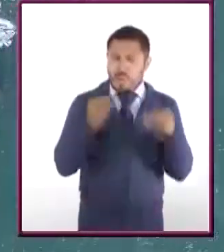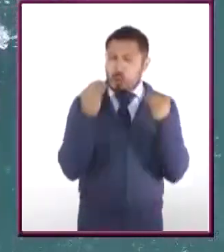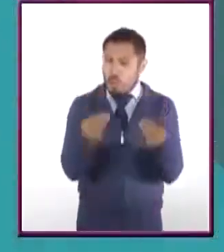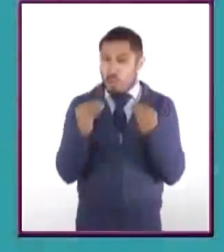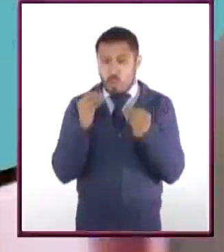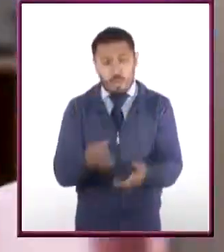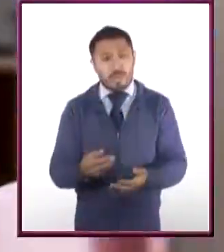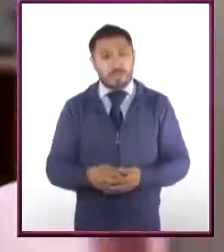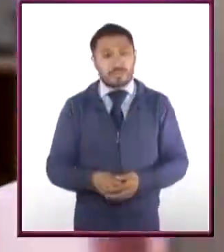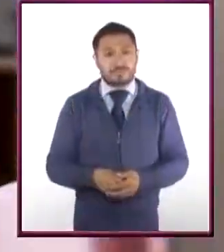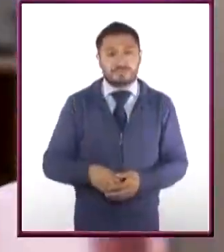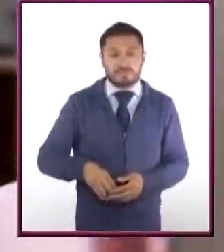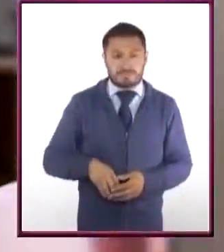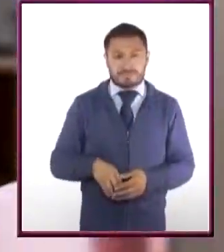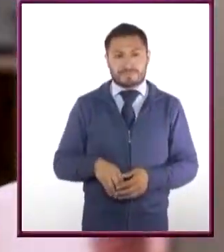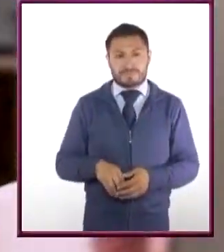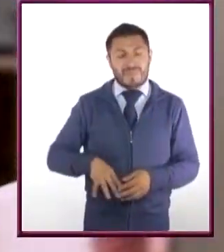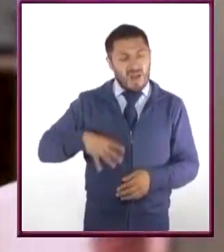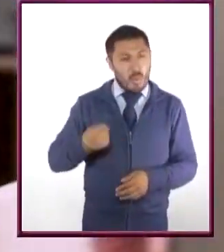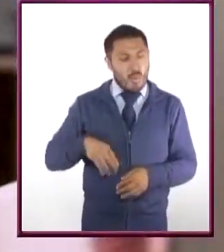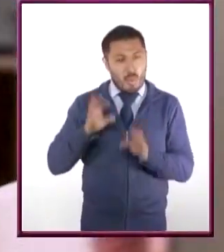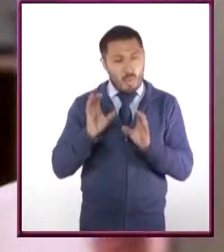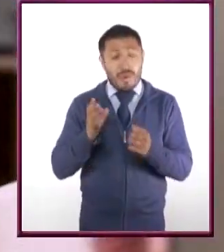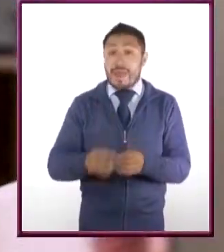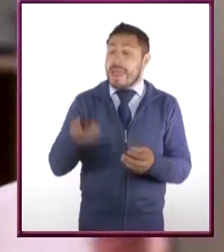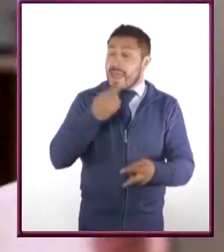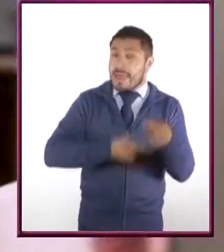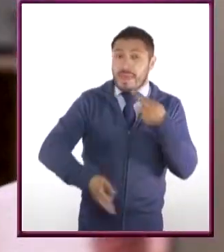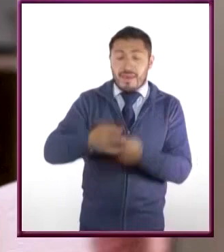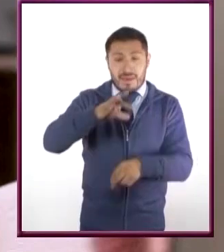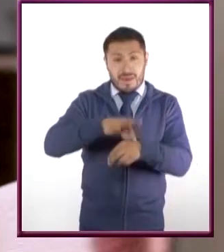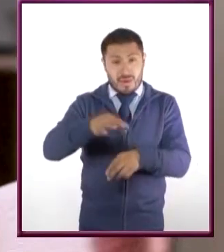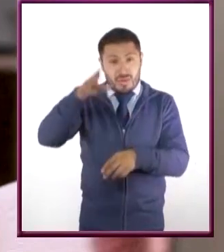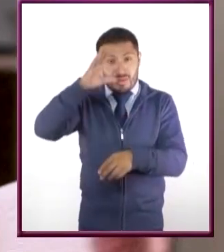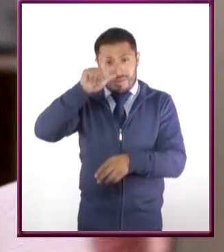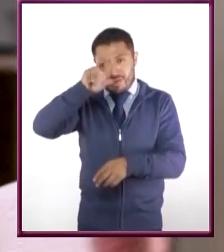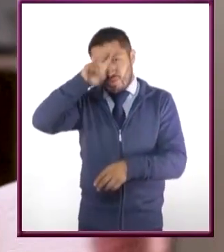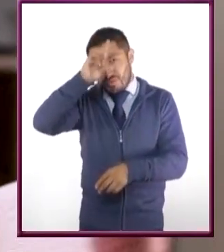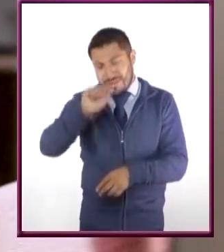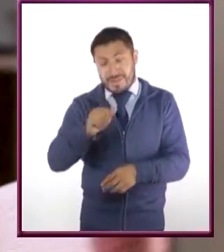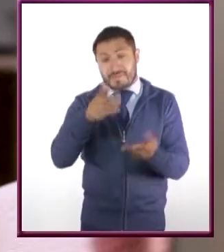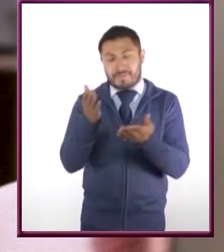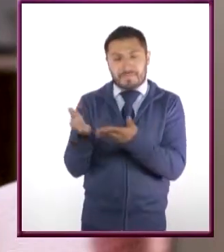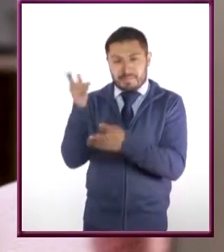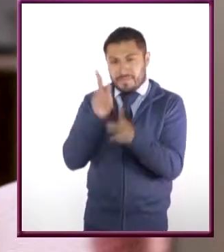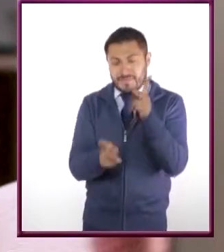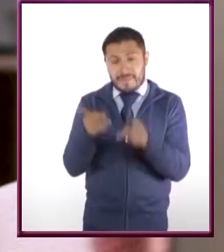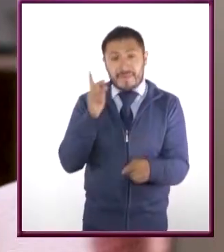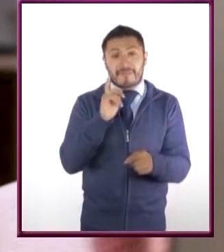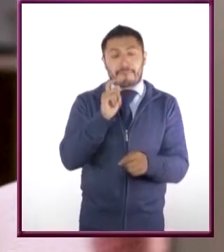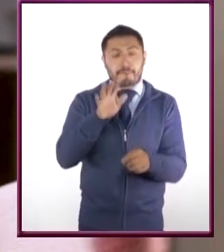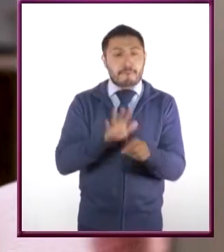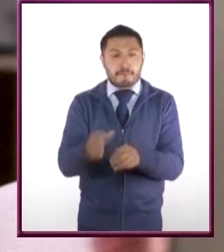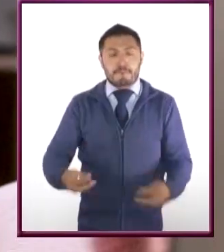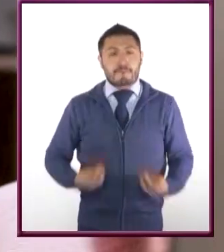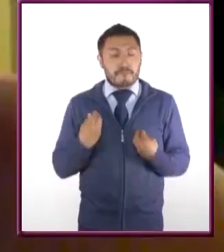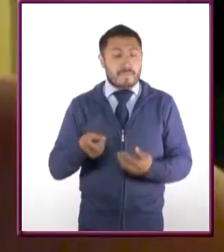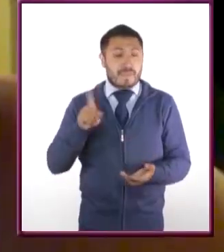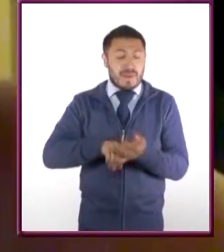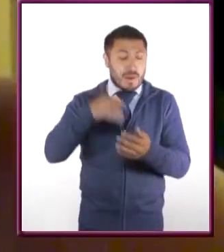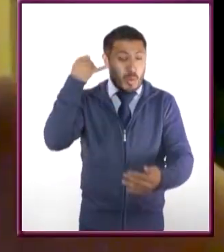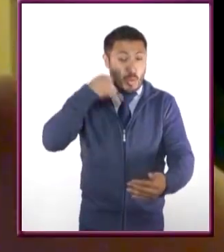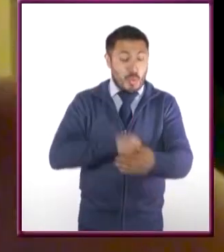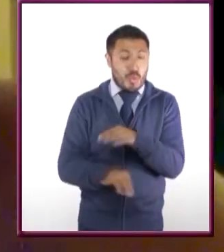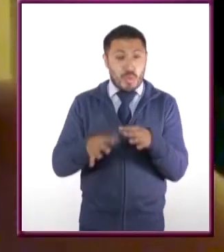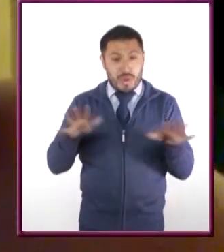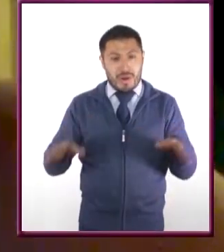ganas. Regresamos con la doctora Claudia Leiva, ahora para que nos platique. ¿Qué vida existe en las profundidades del mar? Pues